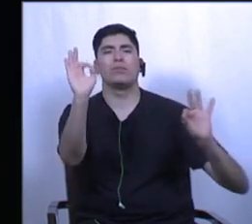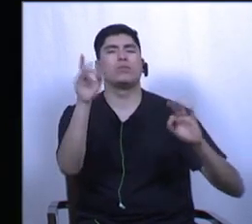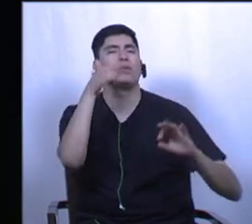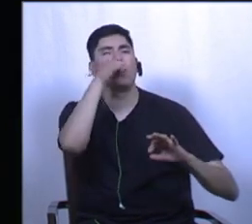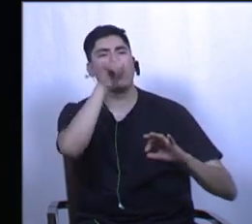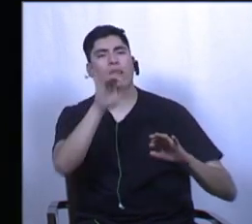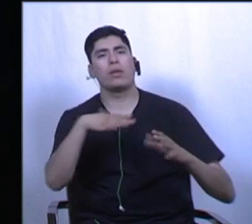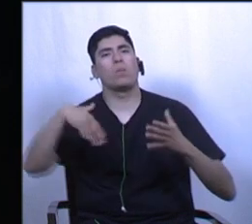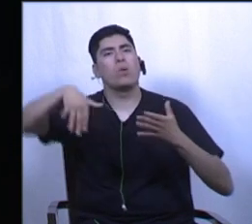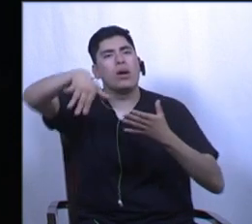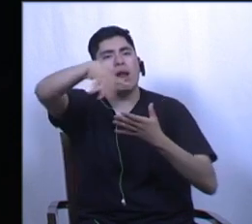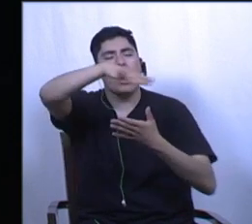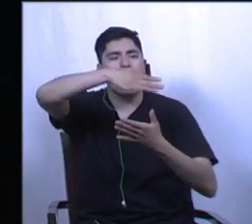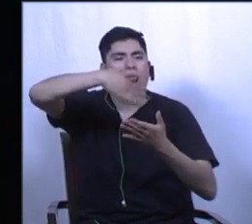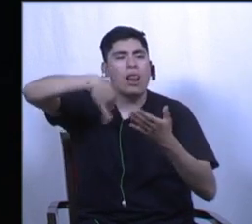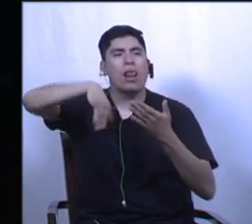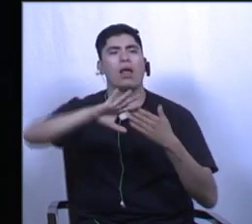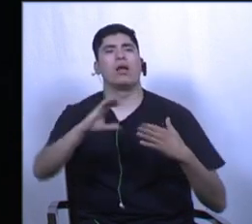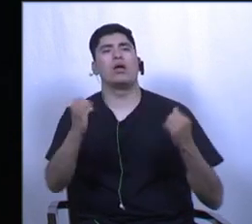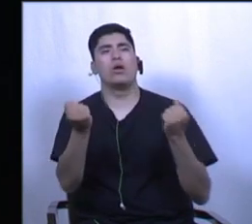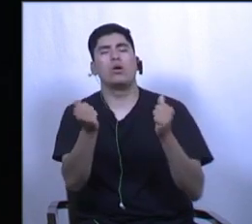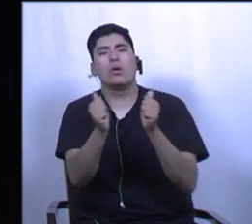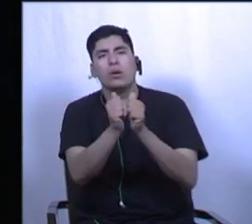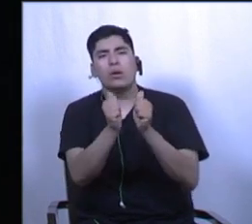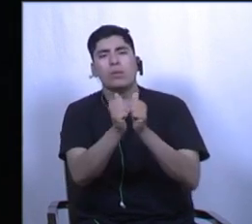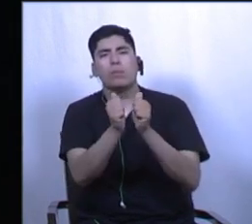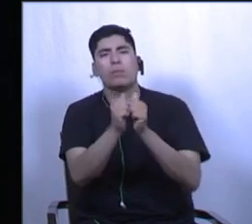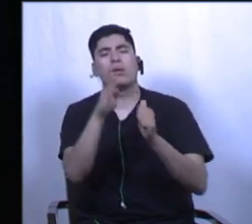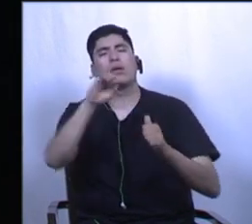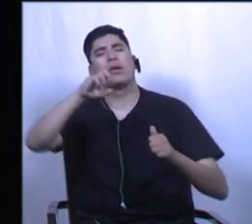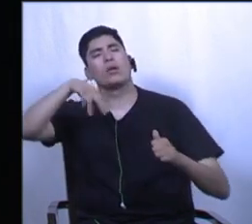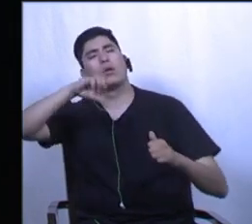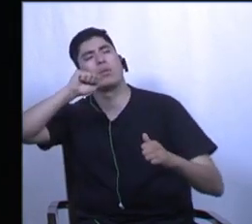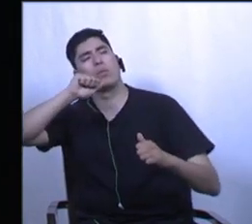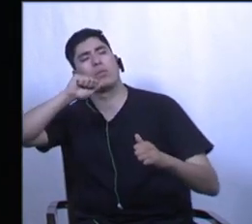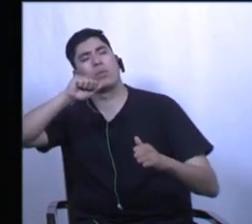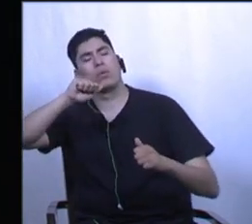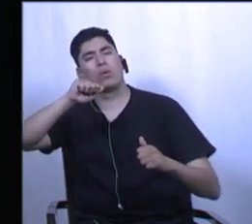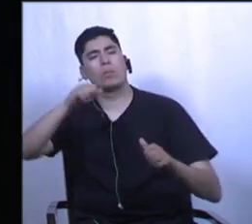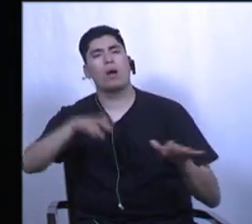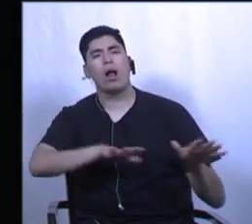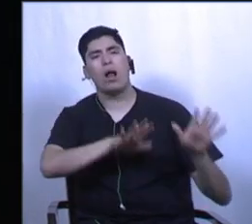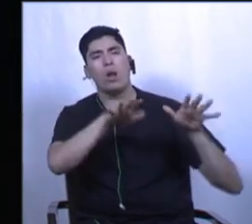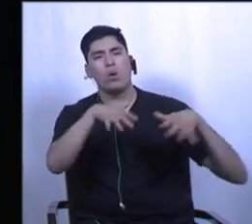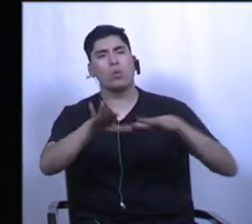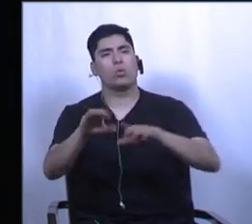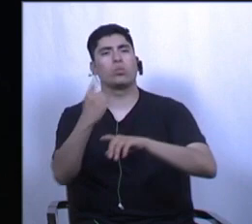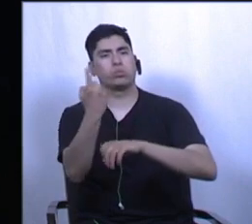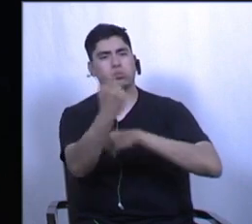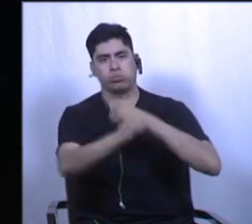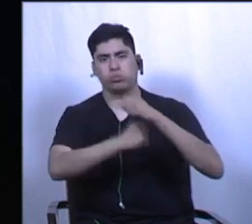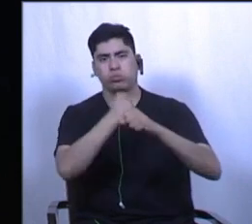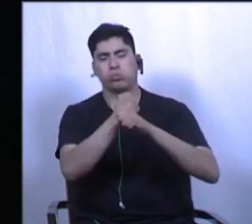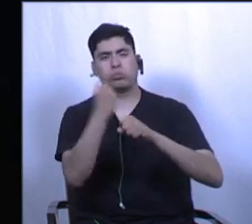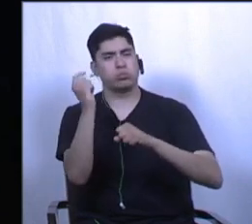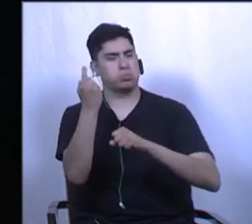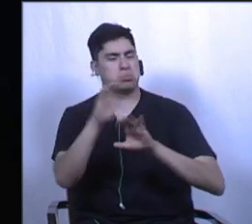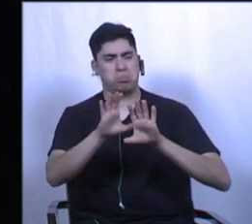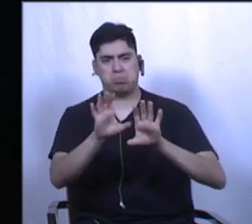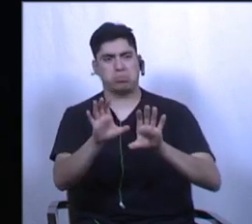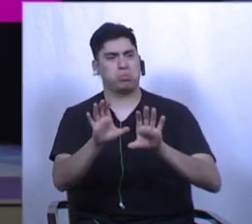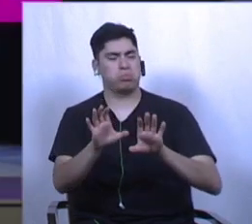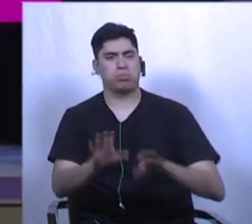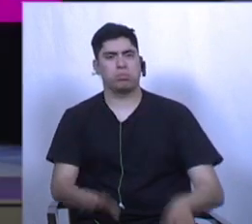que cambian con el microbioma del océano durante un año. Y este